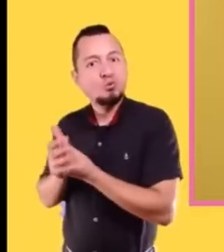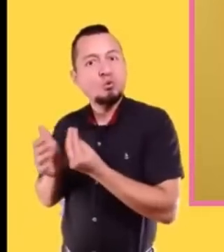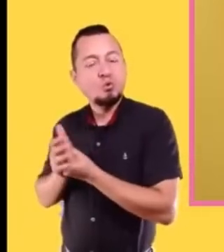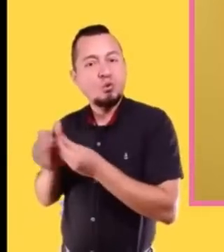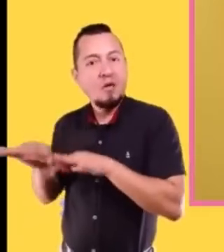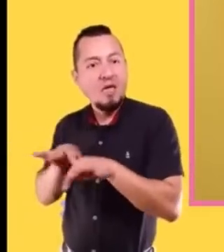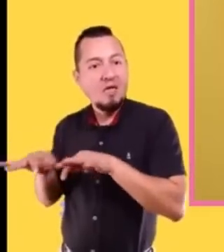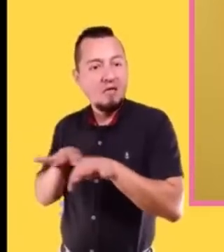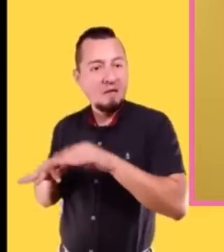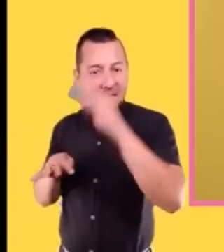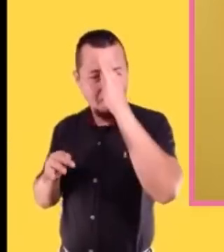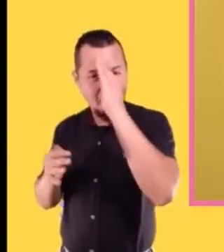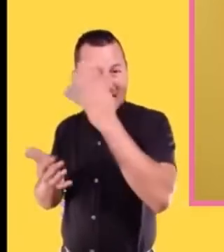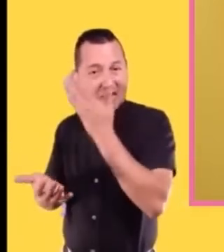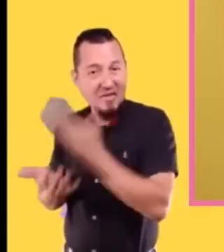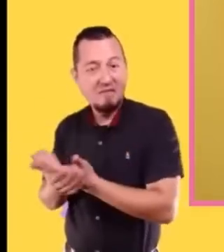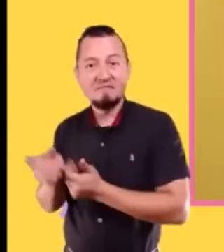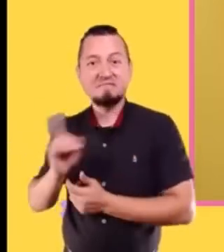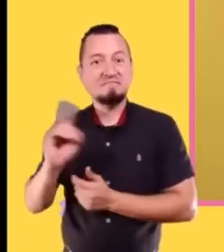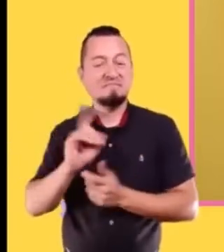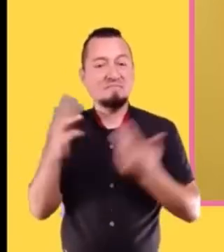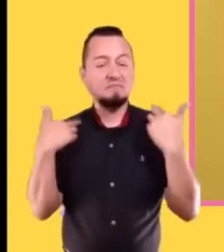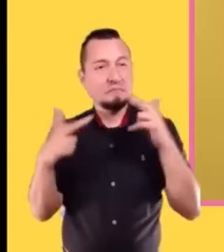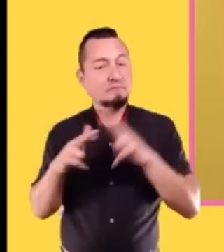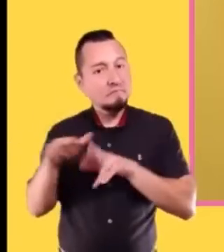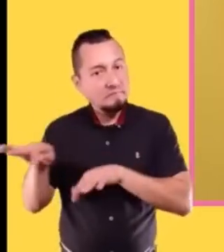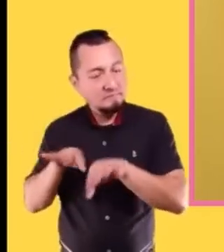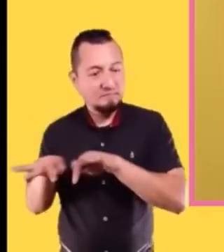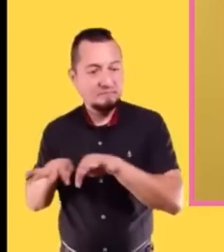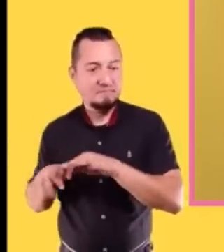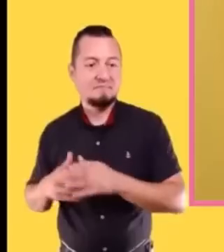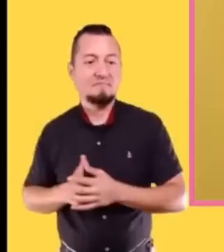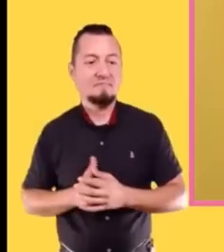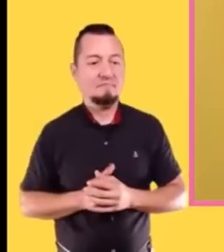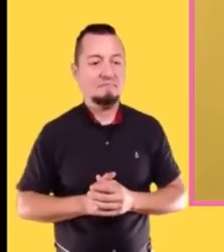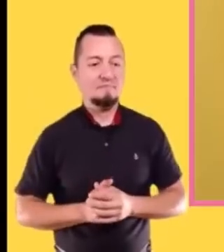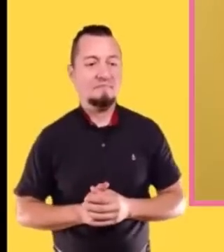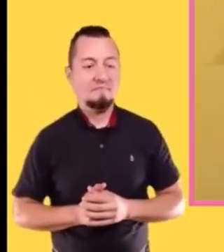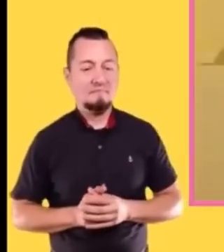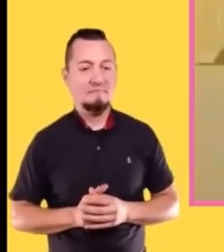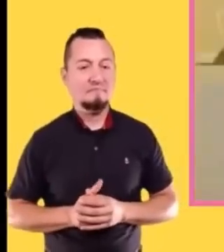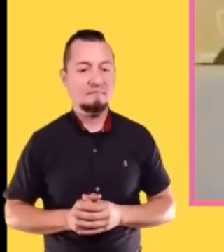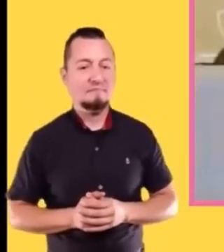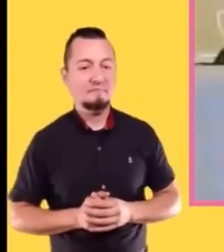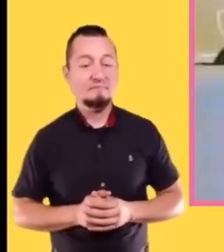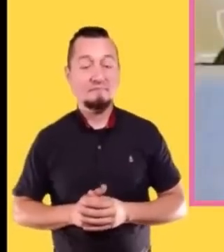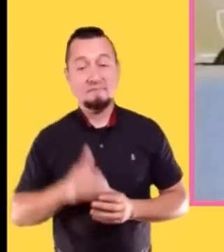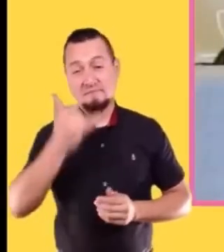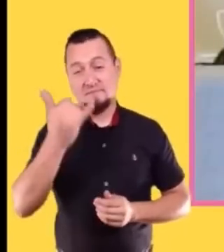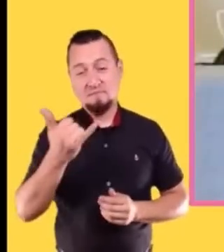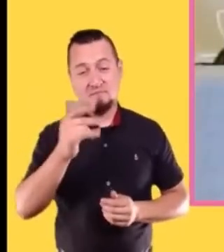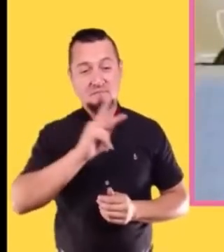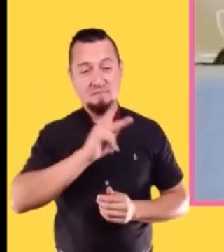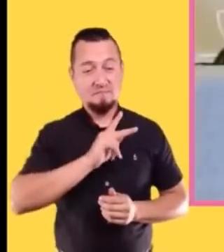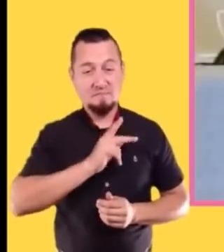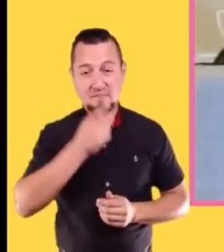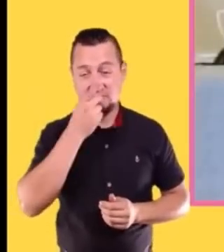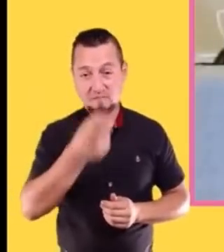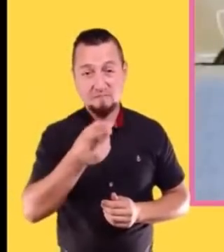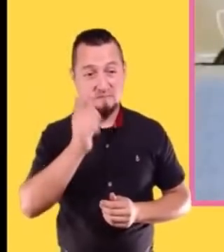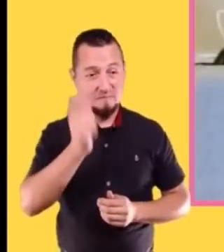capacitando en armonía del modelo con el proyecto. Lo digo, perdón, déjame reiterar un poco sobre lo que preguntaba, si estábamos en